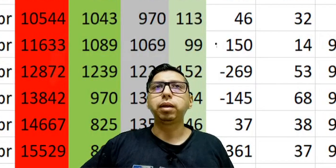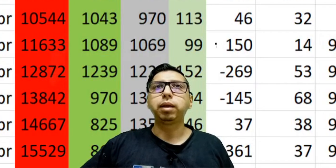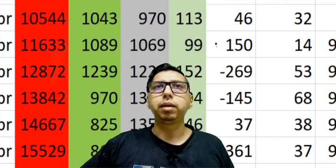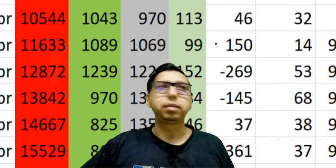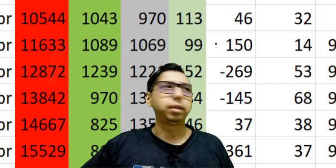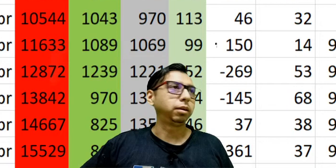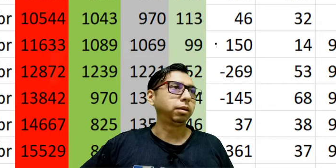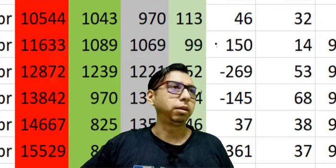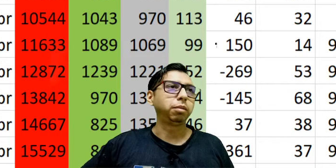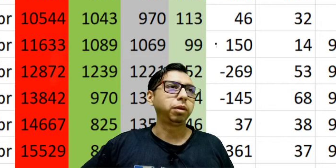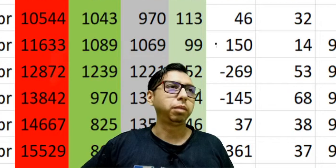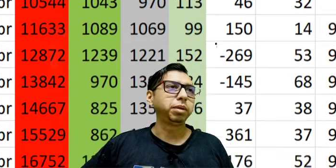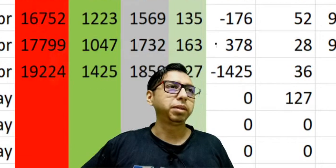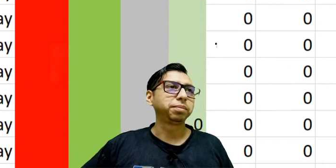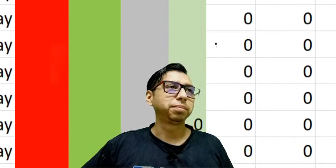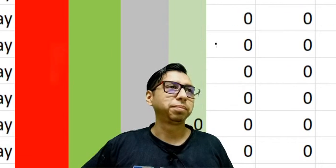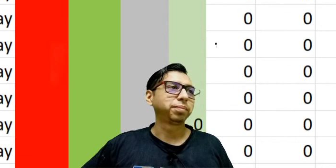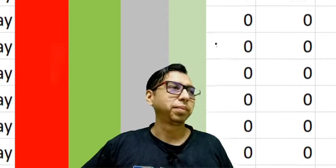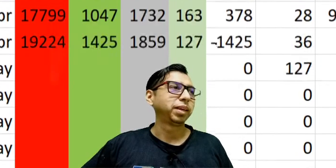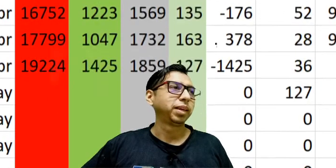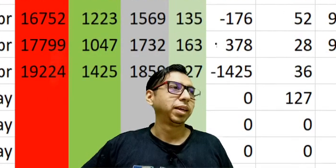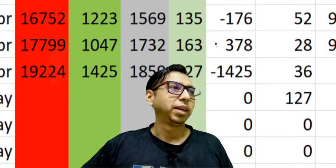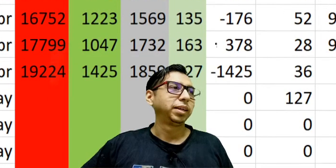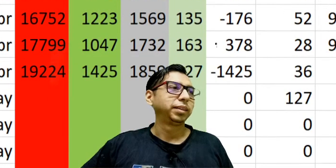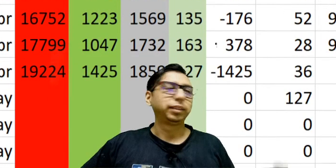ver,